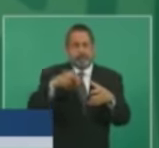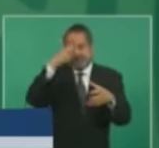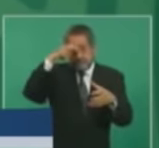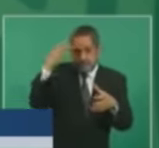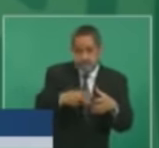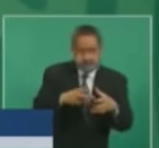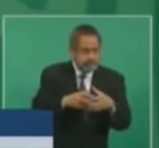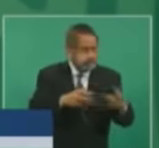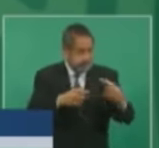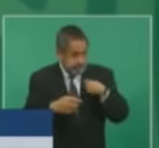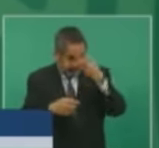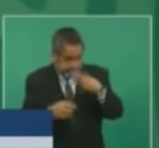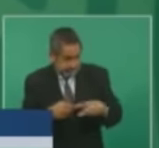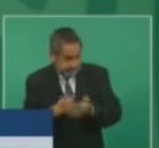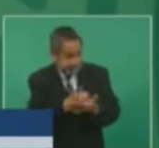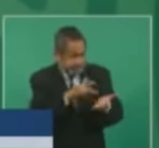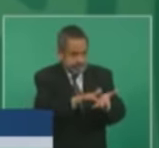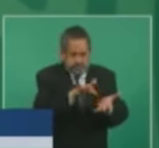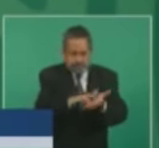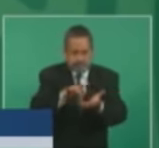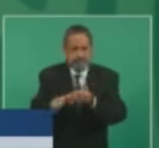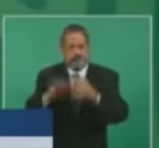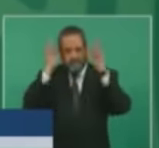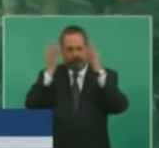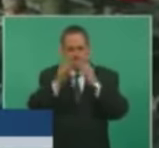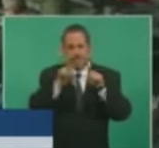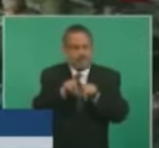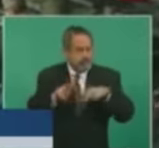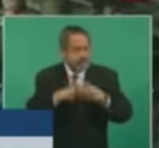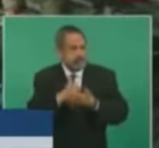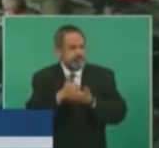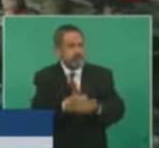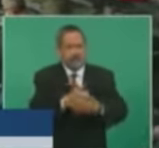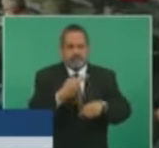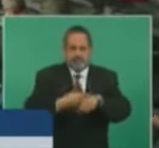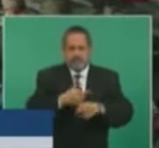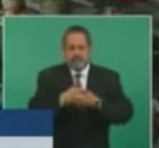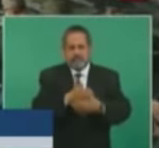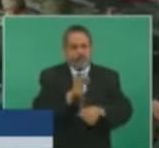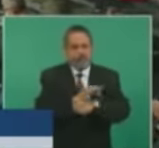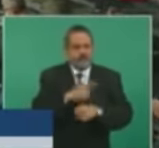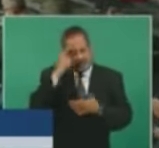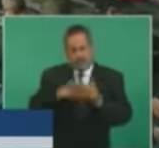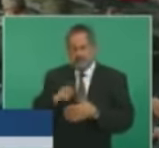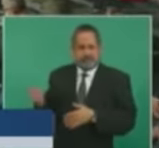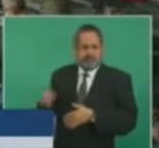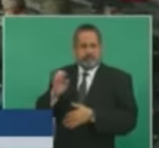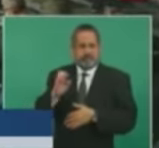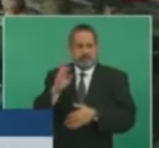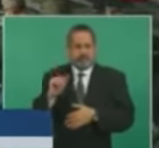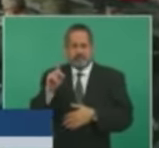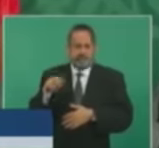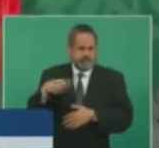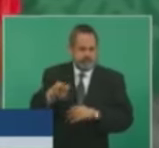de la República ocupa su tiempo en personas que lo único que le dicen es: oiga, yo creo que el decreto pues no tiene muy buena